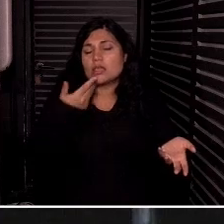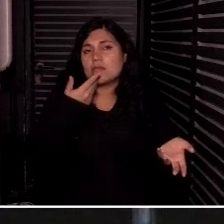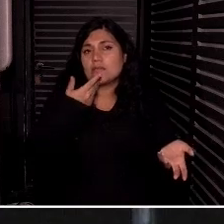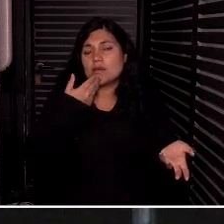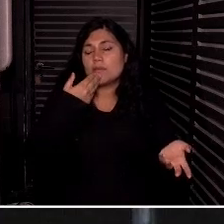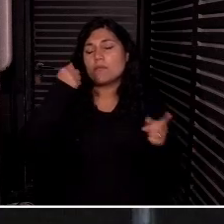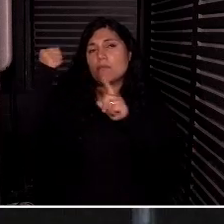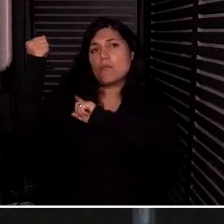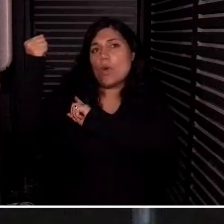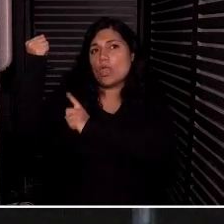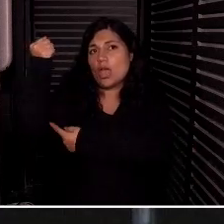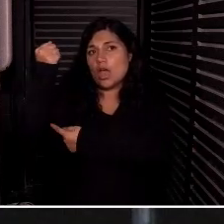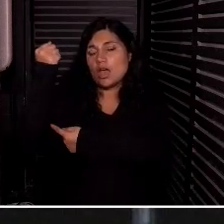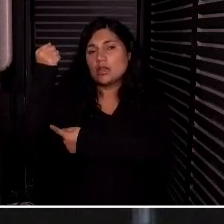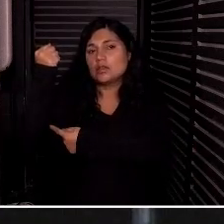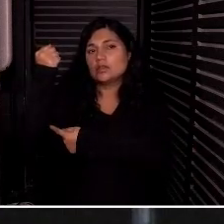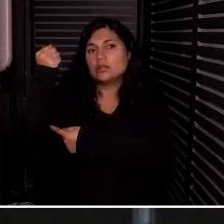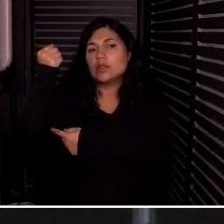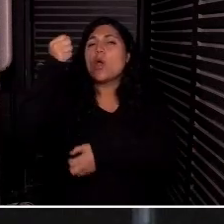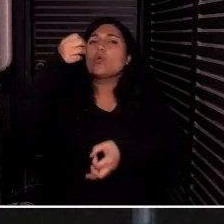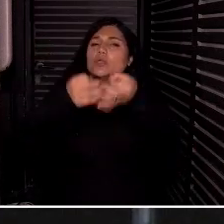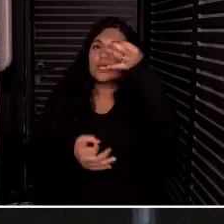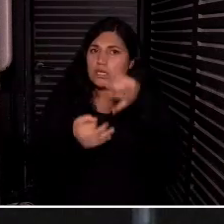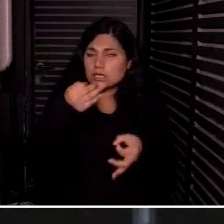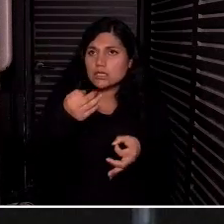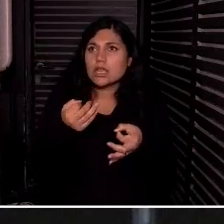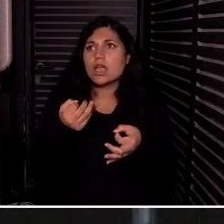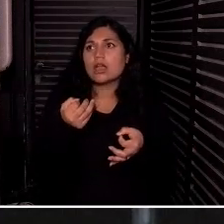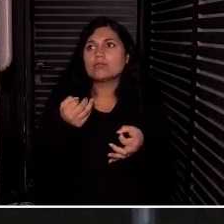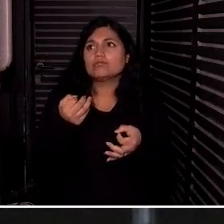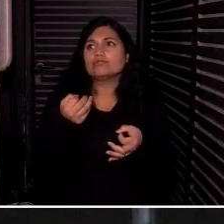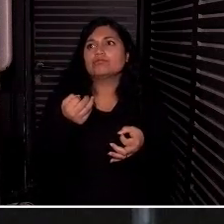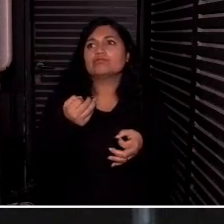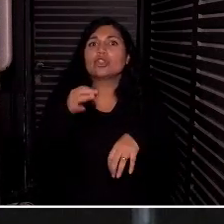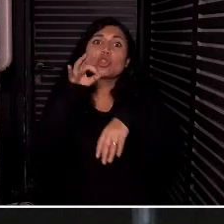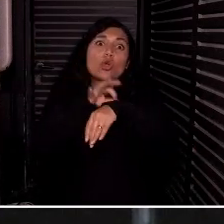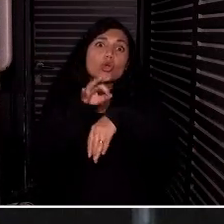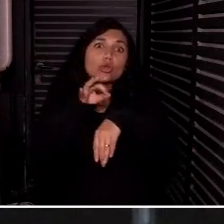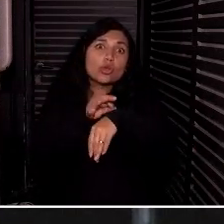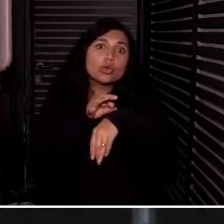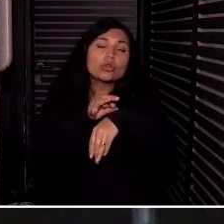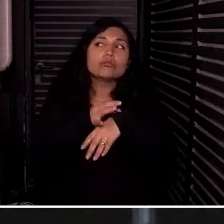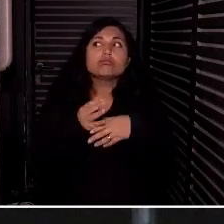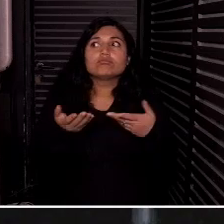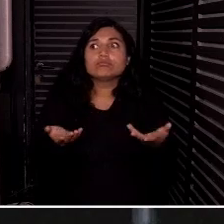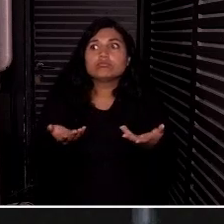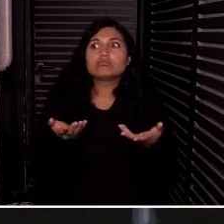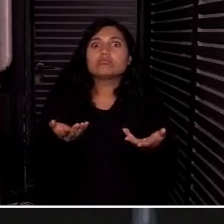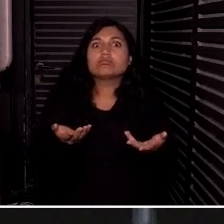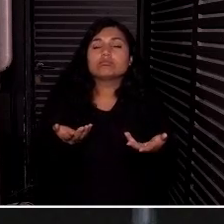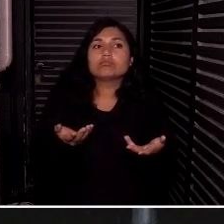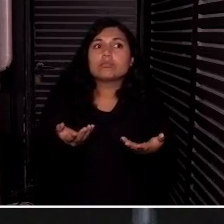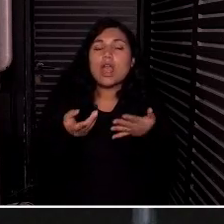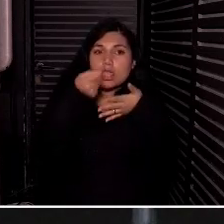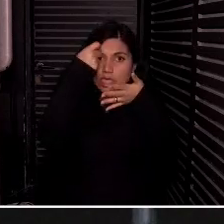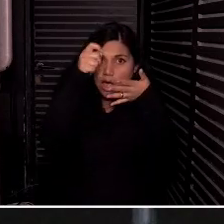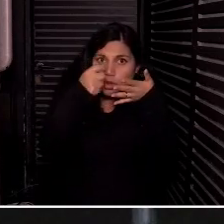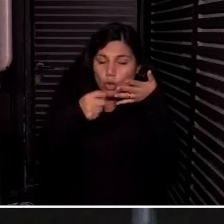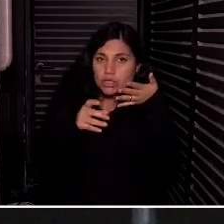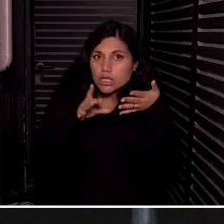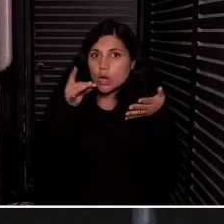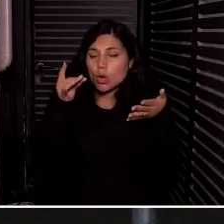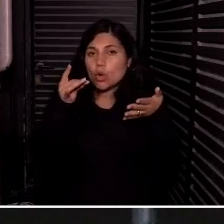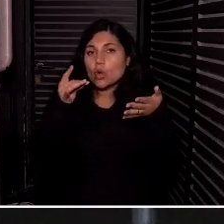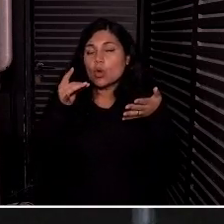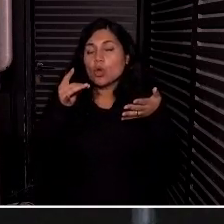de de una llegada a la justicia y en el caso de los médicos tiene que ver con no sé con la el diagnóstico que uno hace y con